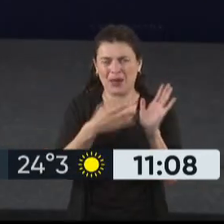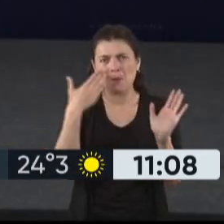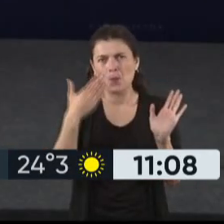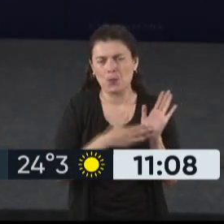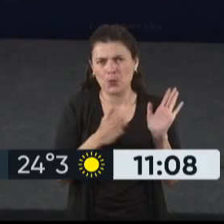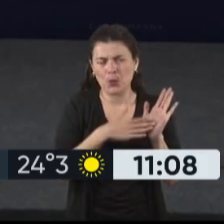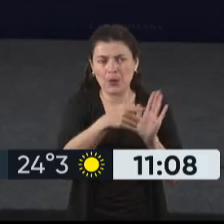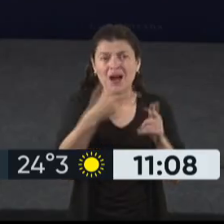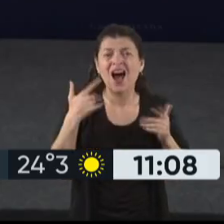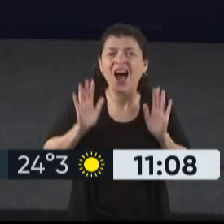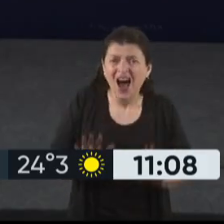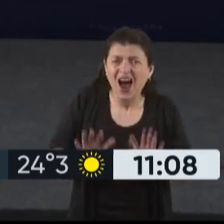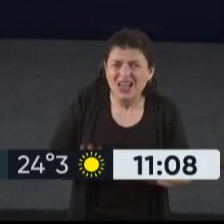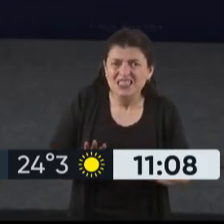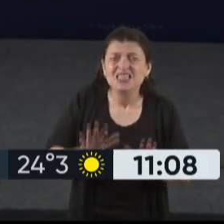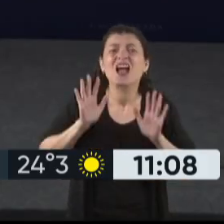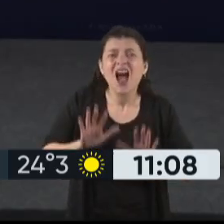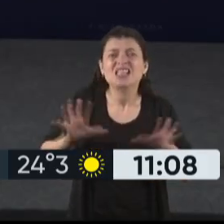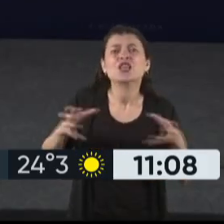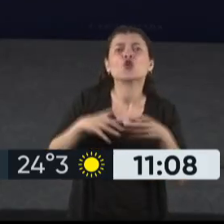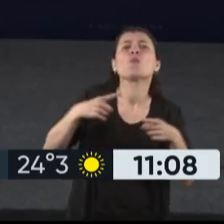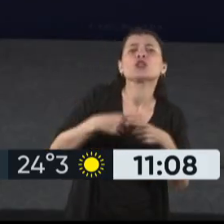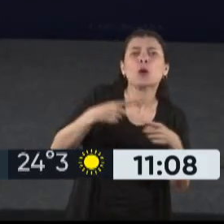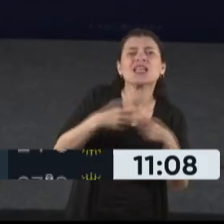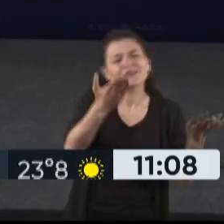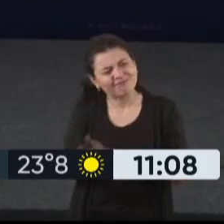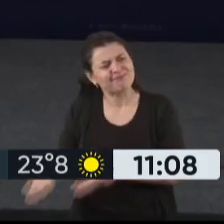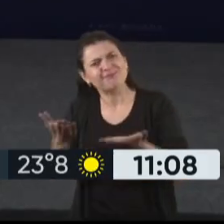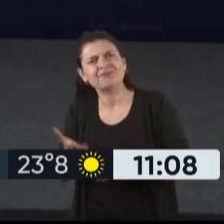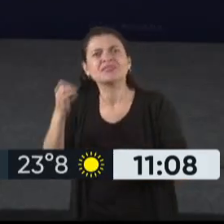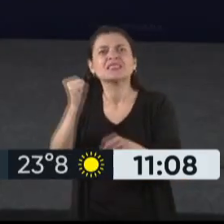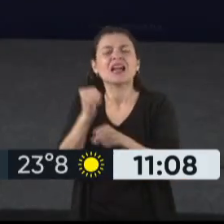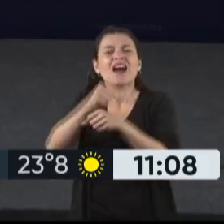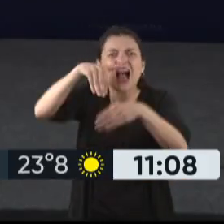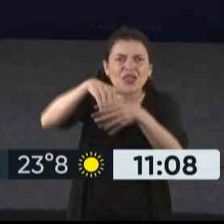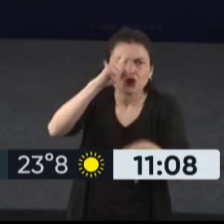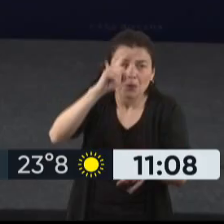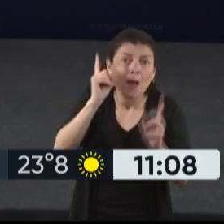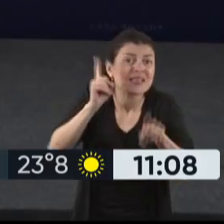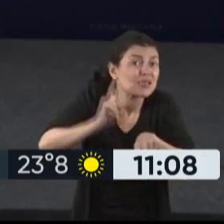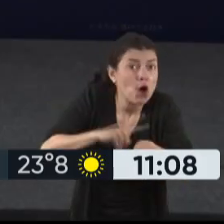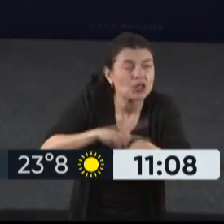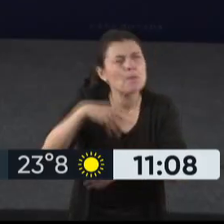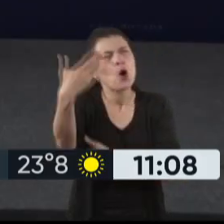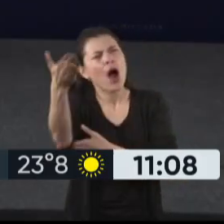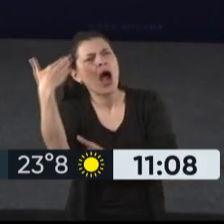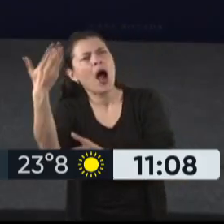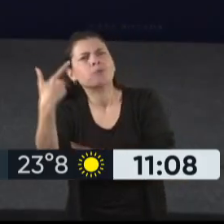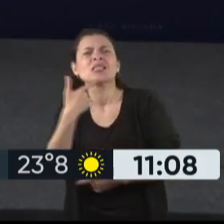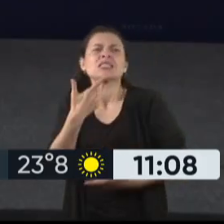Esa era la atención que la política le daba al hospital mientras se llenaban la boca hablando de la